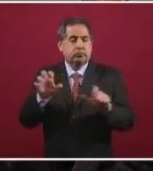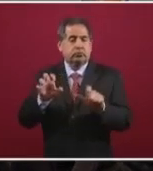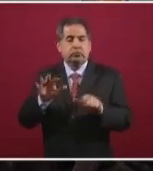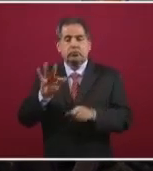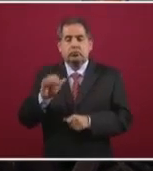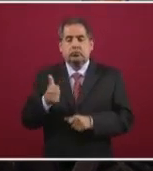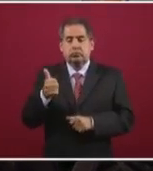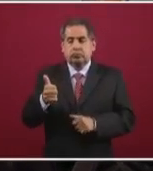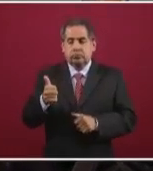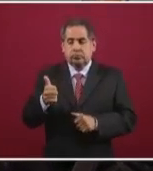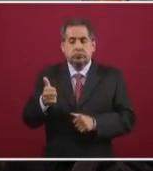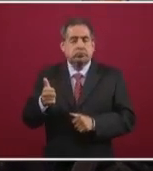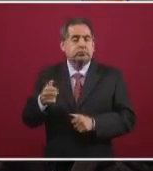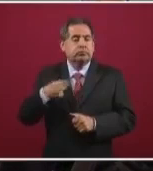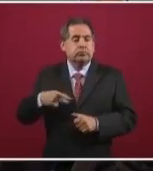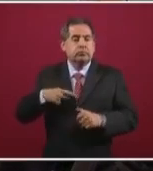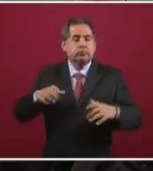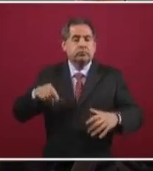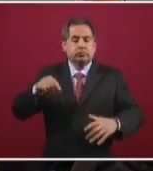6,746 elementos.